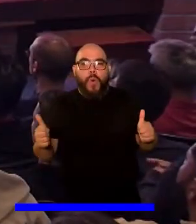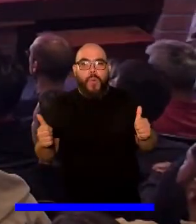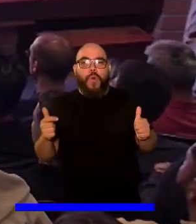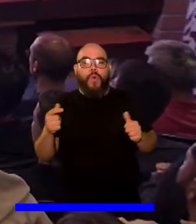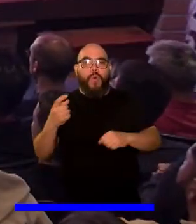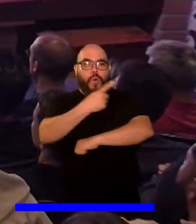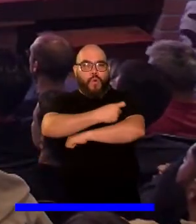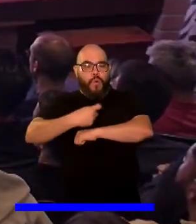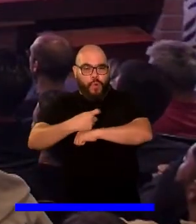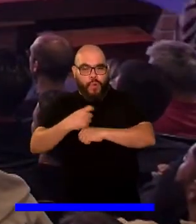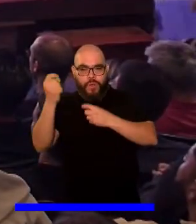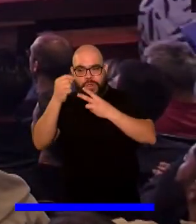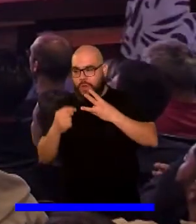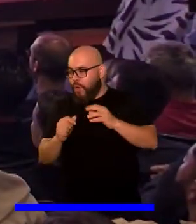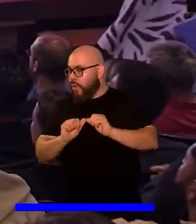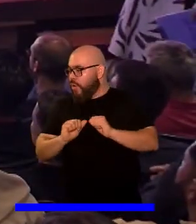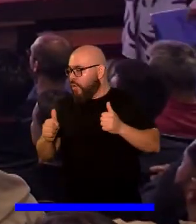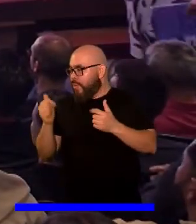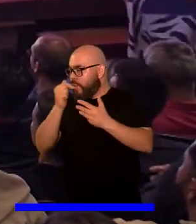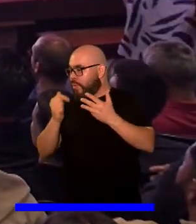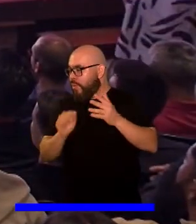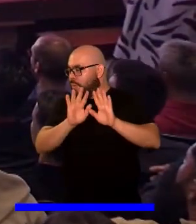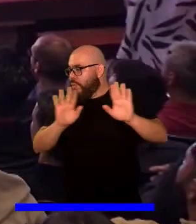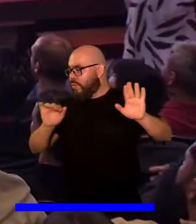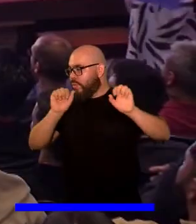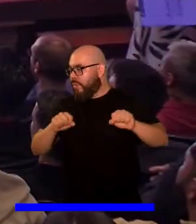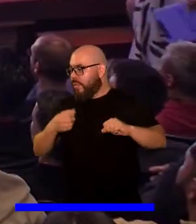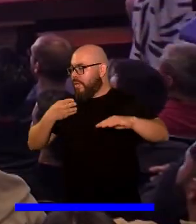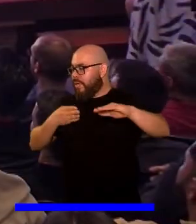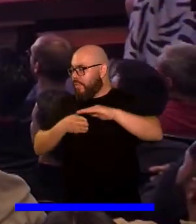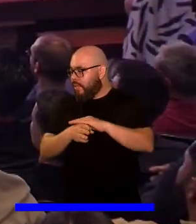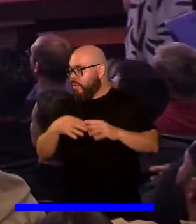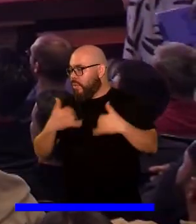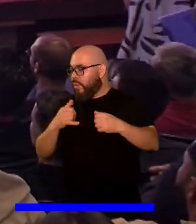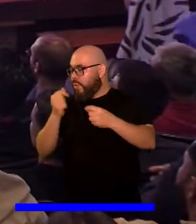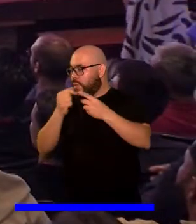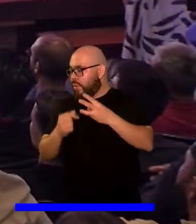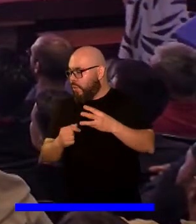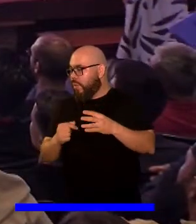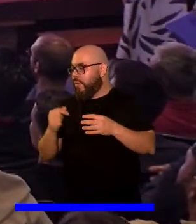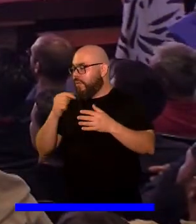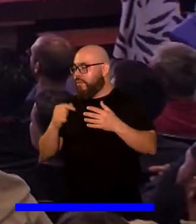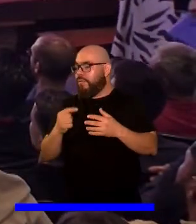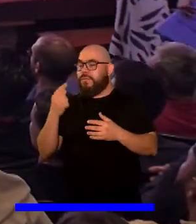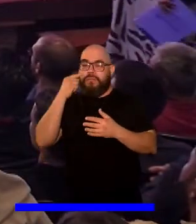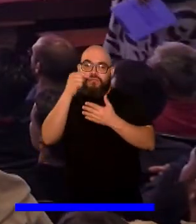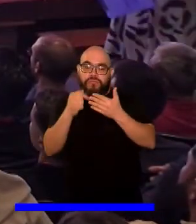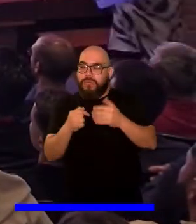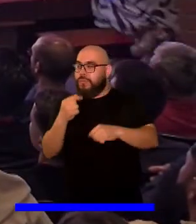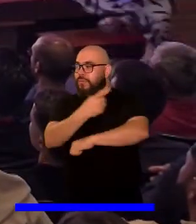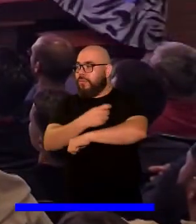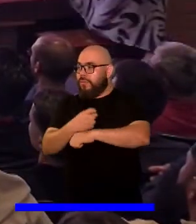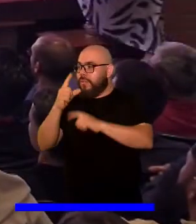esto y cómo pueden ustedes también acceder y empezar a jugarlo, que es básicamente gemini.google.com.